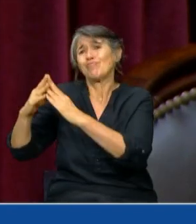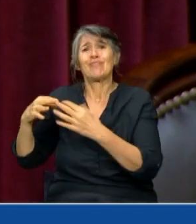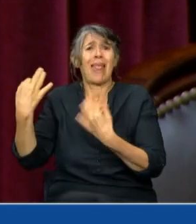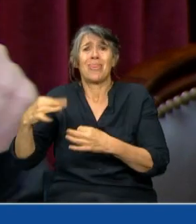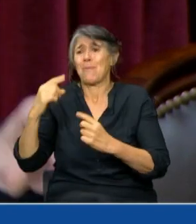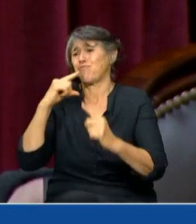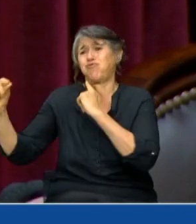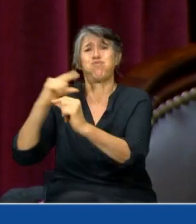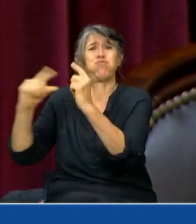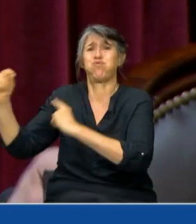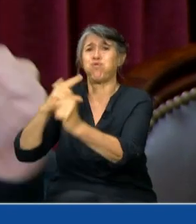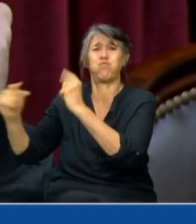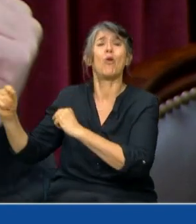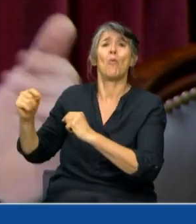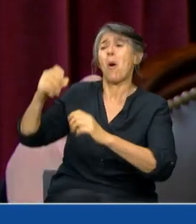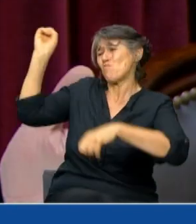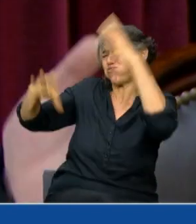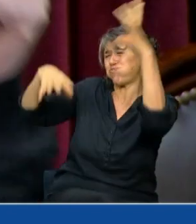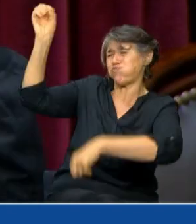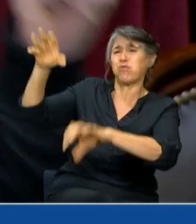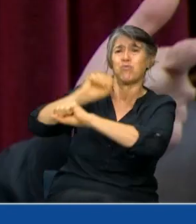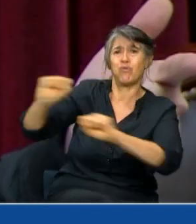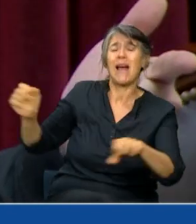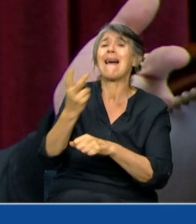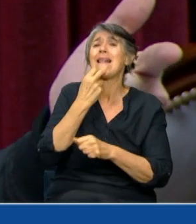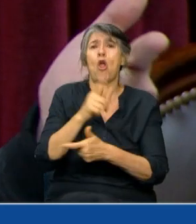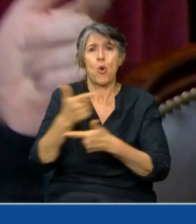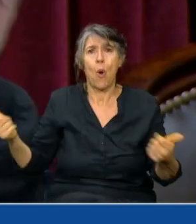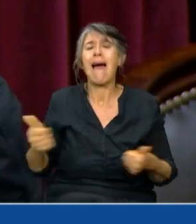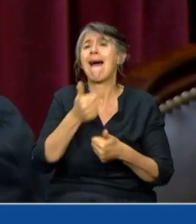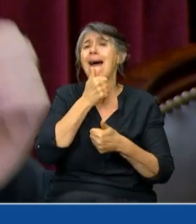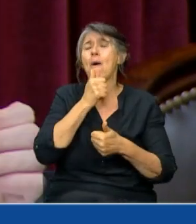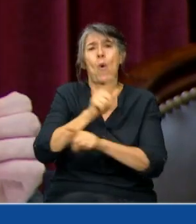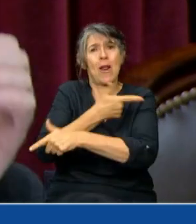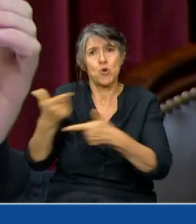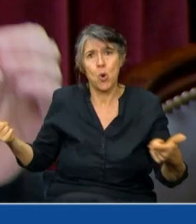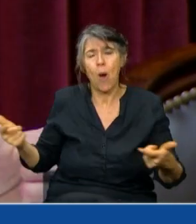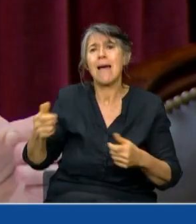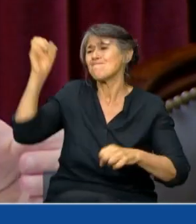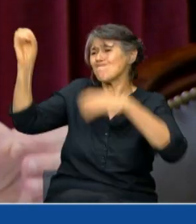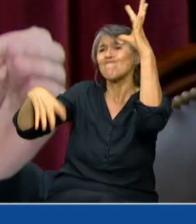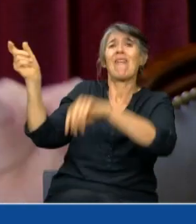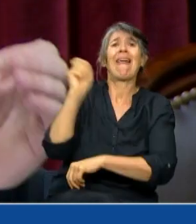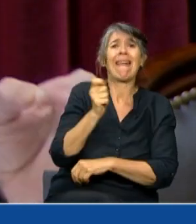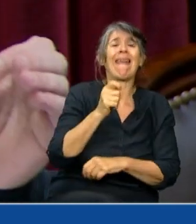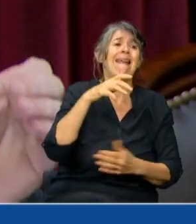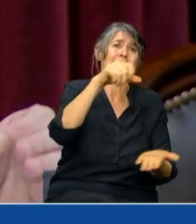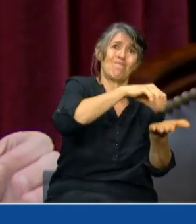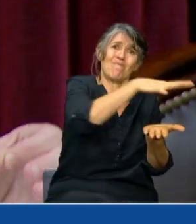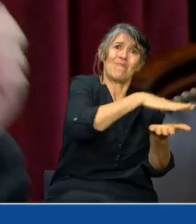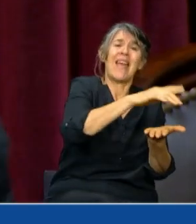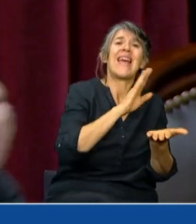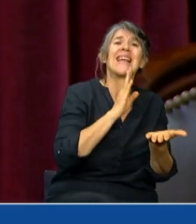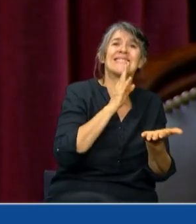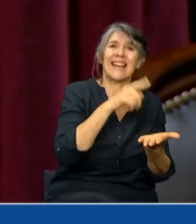bombardeos que está llevando adelante Israel, que han cortado la electricidad, el agua, que también han impedido que lleguen los alimentos